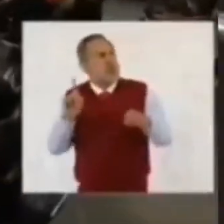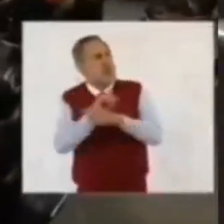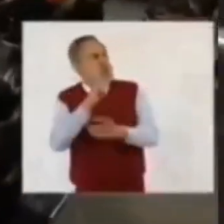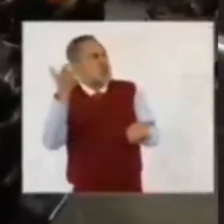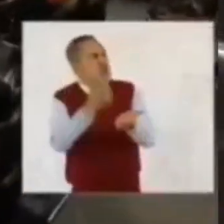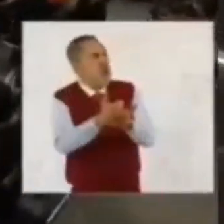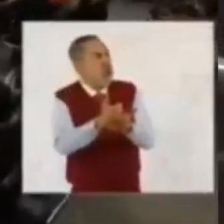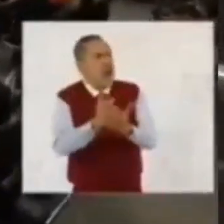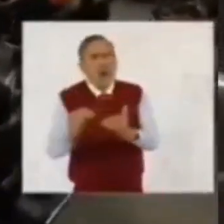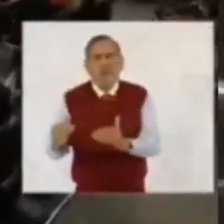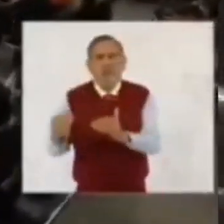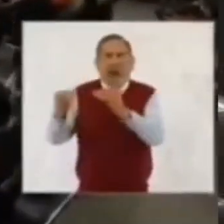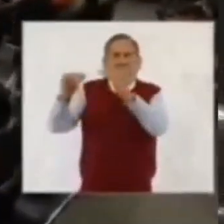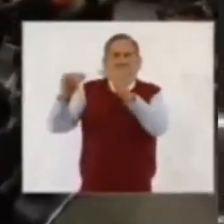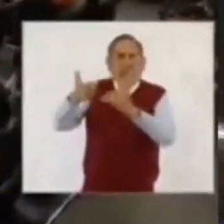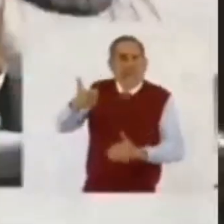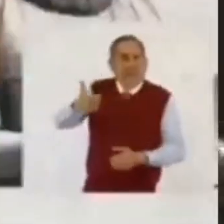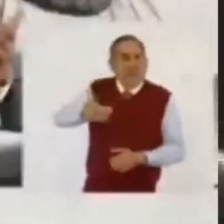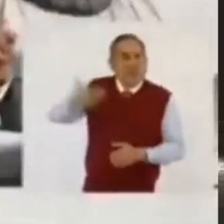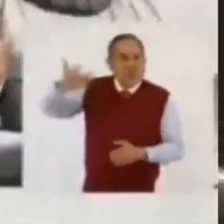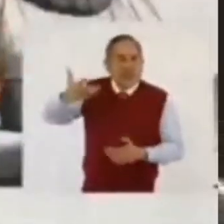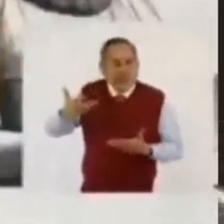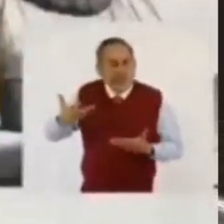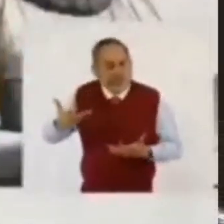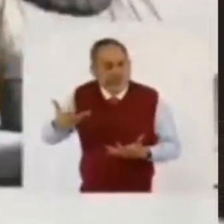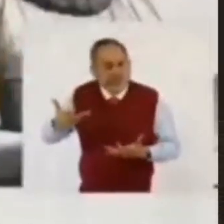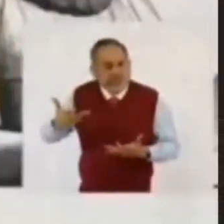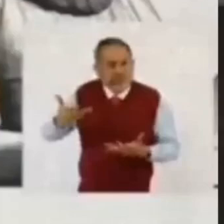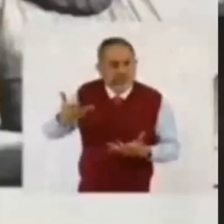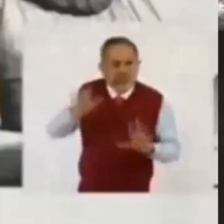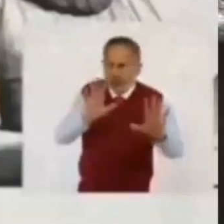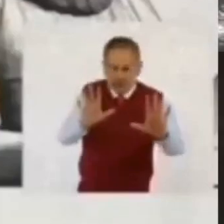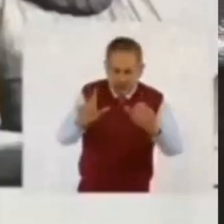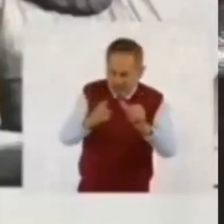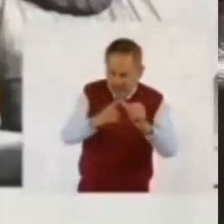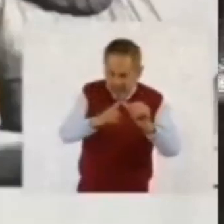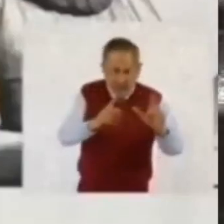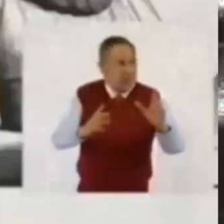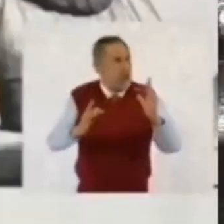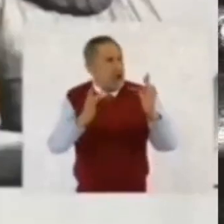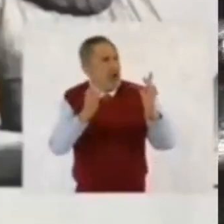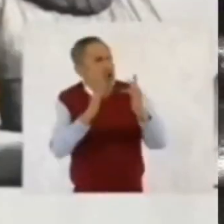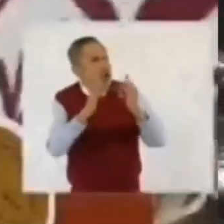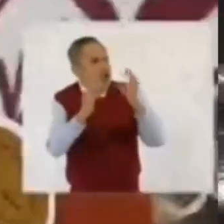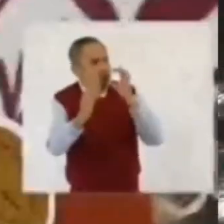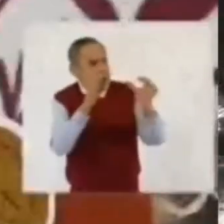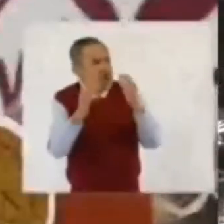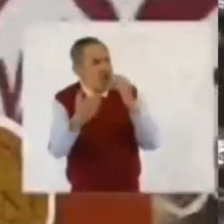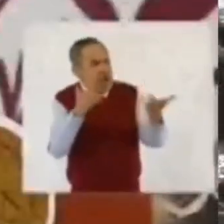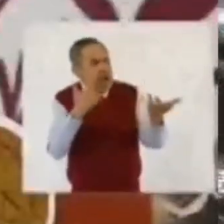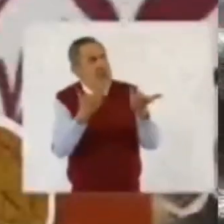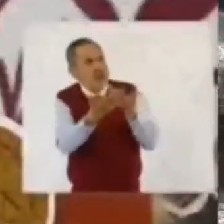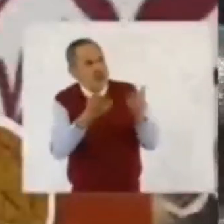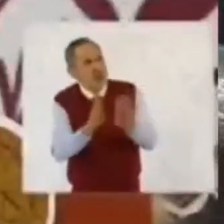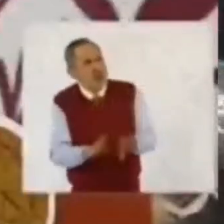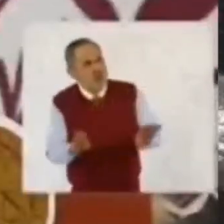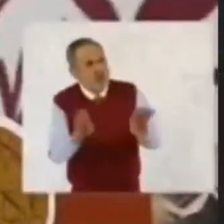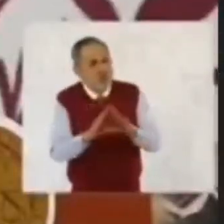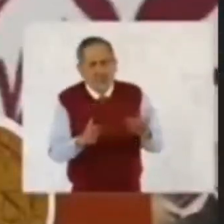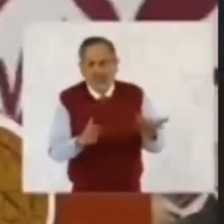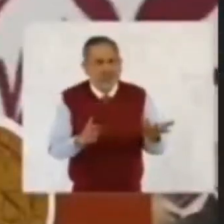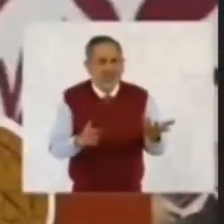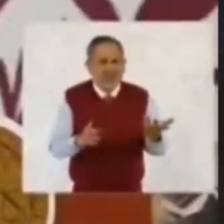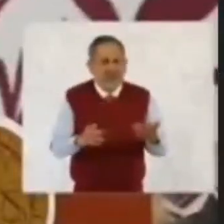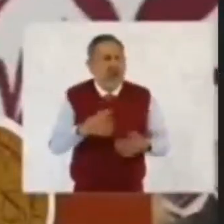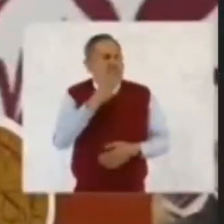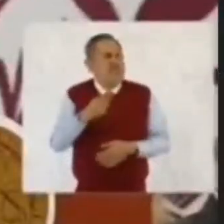a un acuerdo previo por la comunicación que tenemos antes de cualquier otra cosa. Porque sería muy fácil,